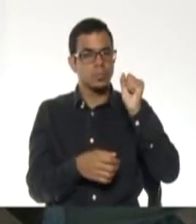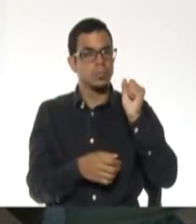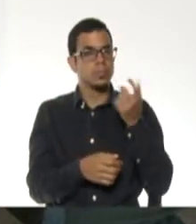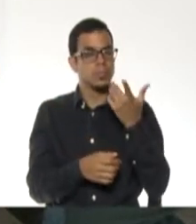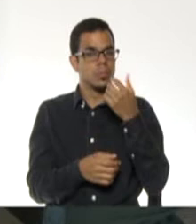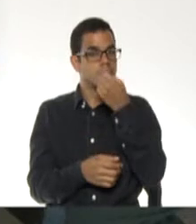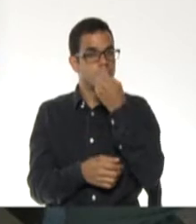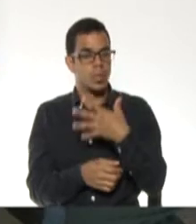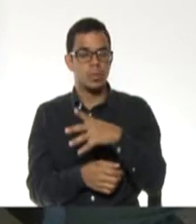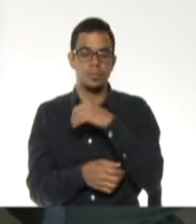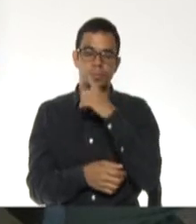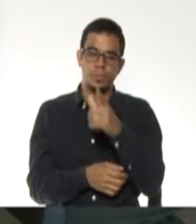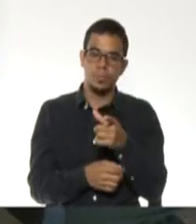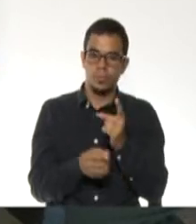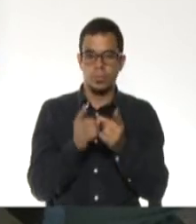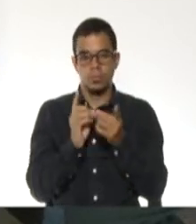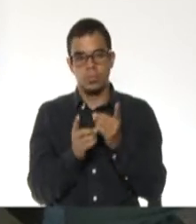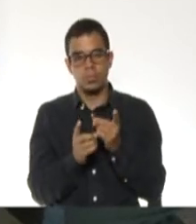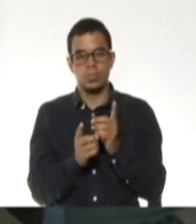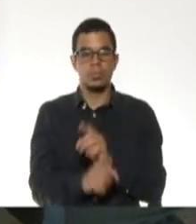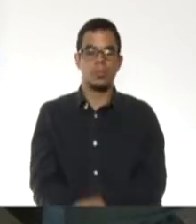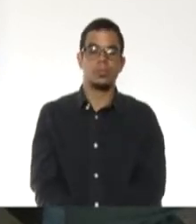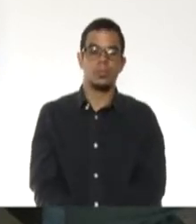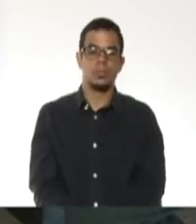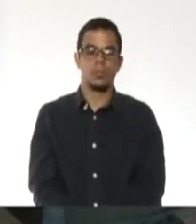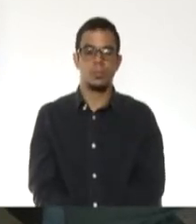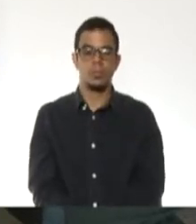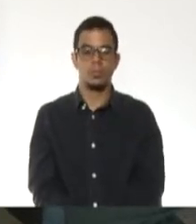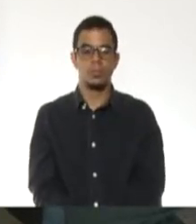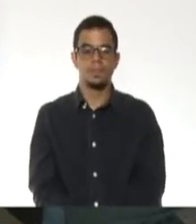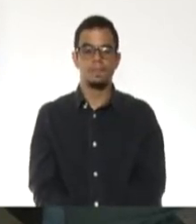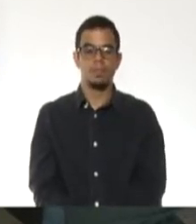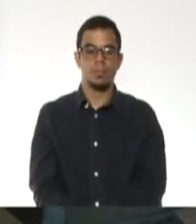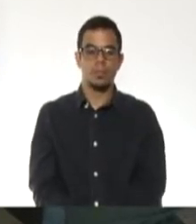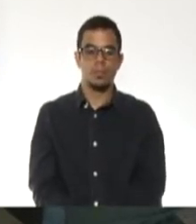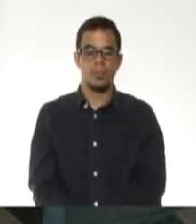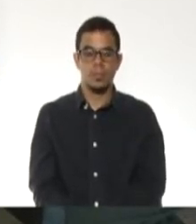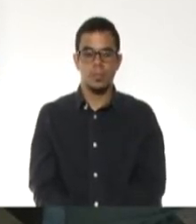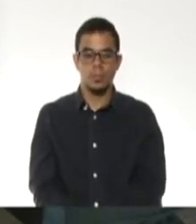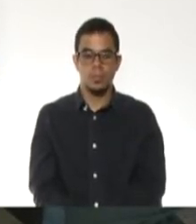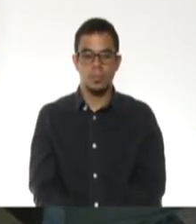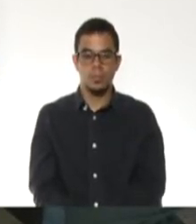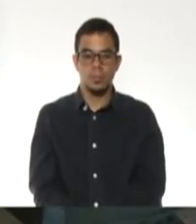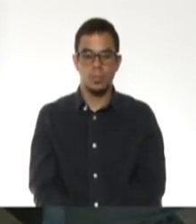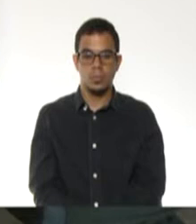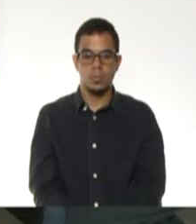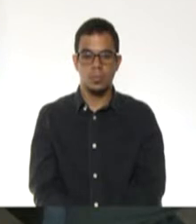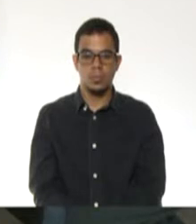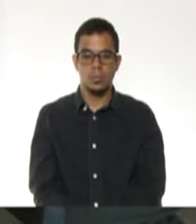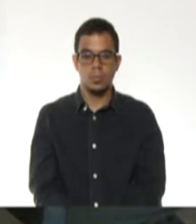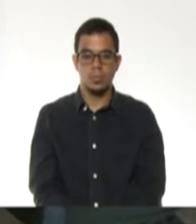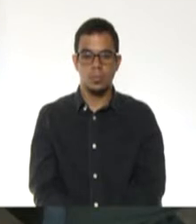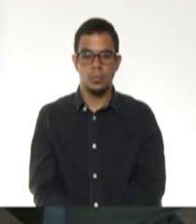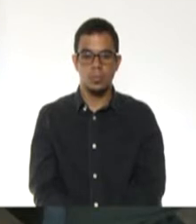que podemos hacer con este bombillo es colocar directamente a los bornes de la entrada de la